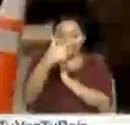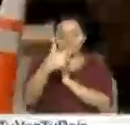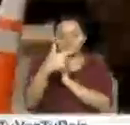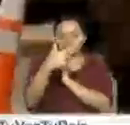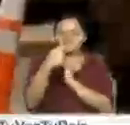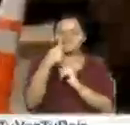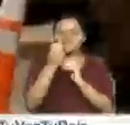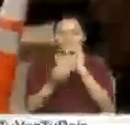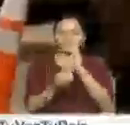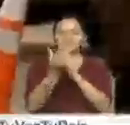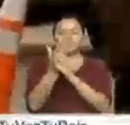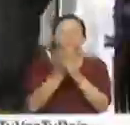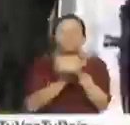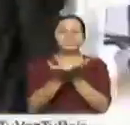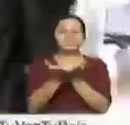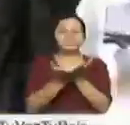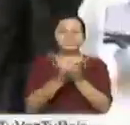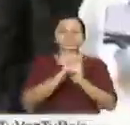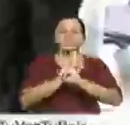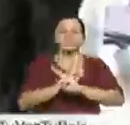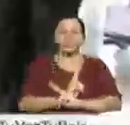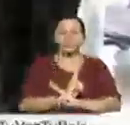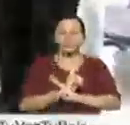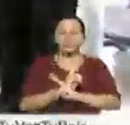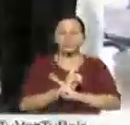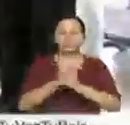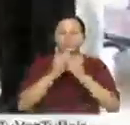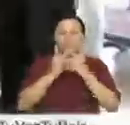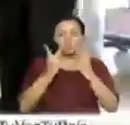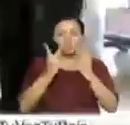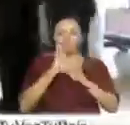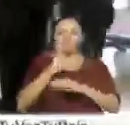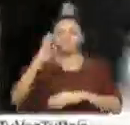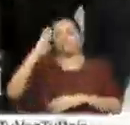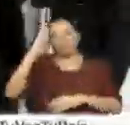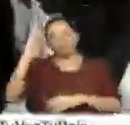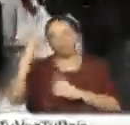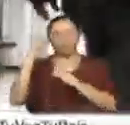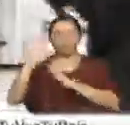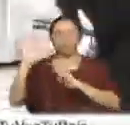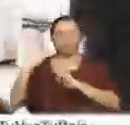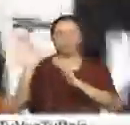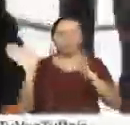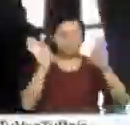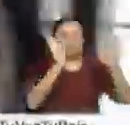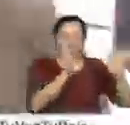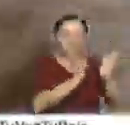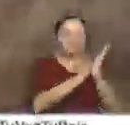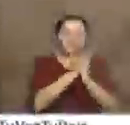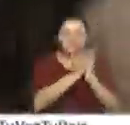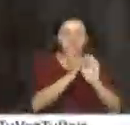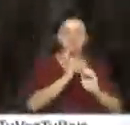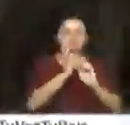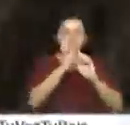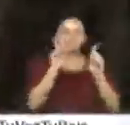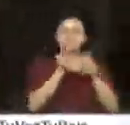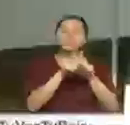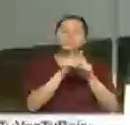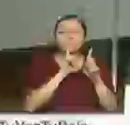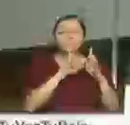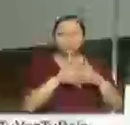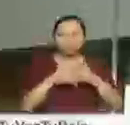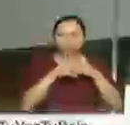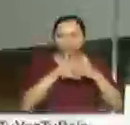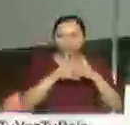de Protección Pública, el cual se encargará de brindar seguridad a altos funcionarios del Estado como presidente y vicepresidente.